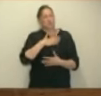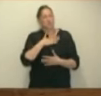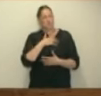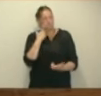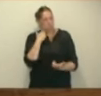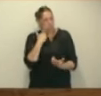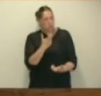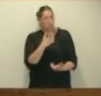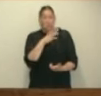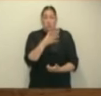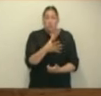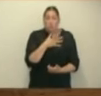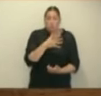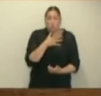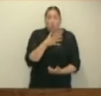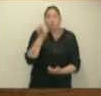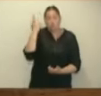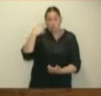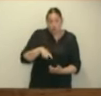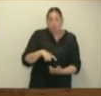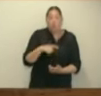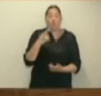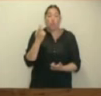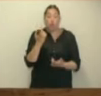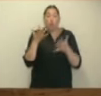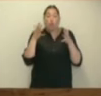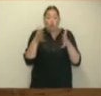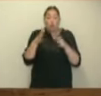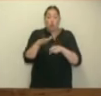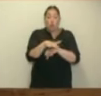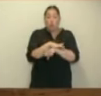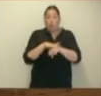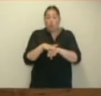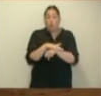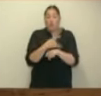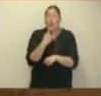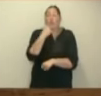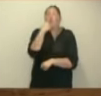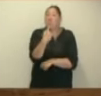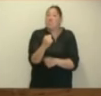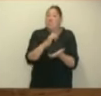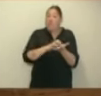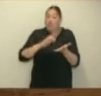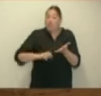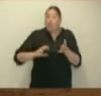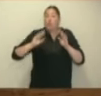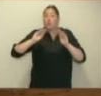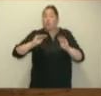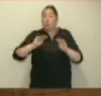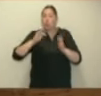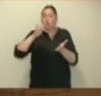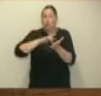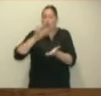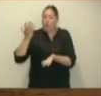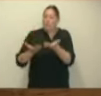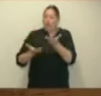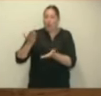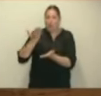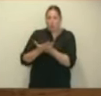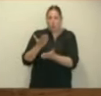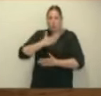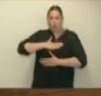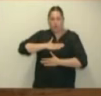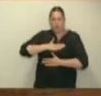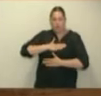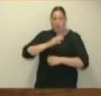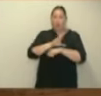llamativa, teniendo en cuenta que el propio Consejo de Gobierno indica en su informe de valoración de esta propuesta que la Consejería de